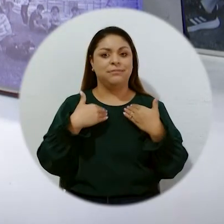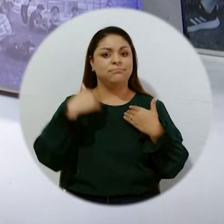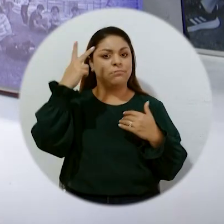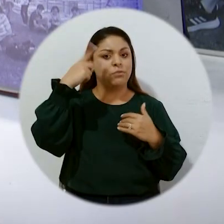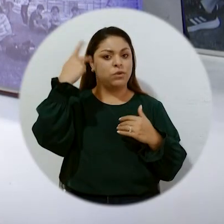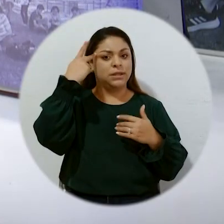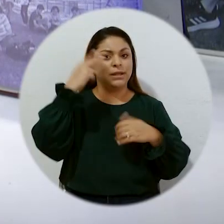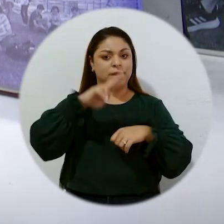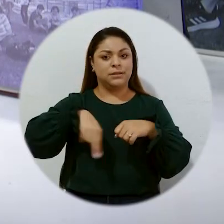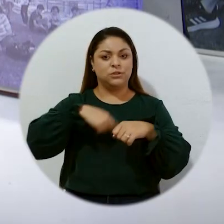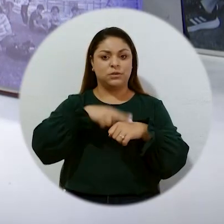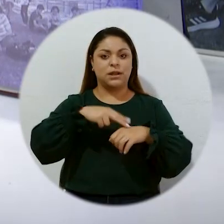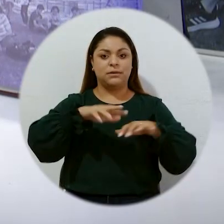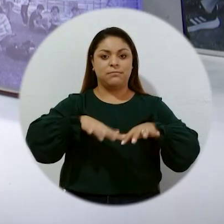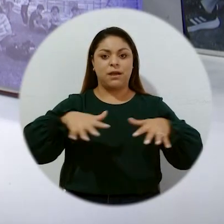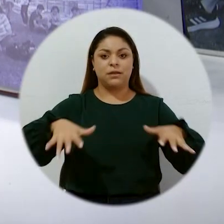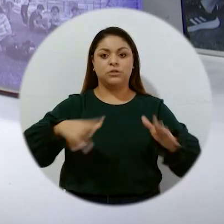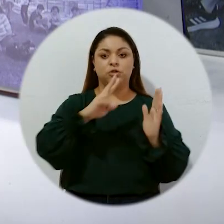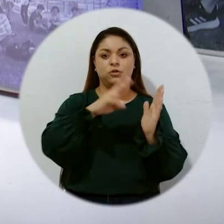Mar